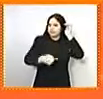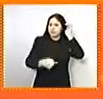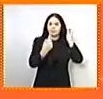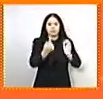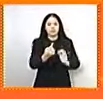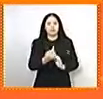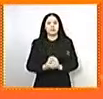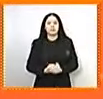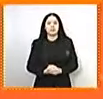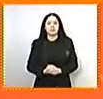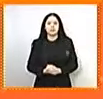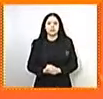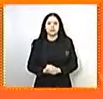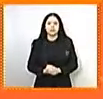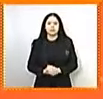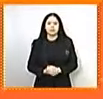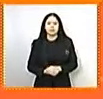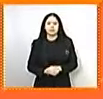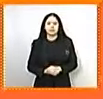uno.